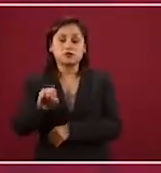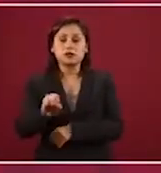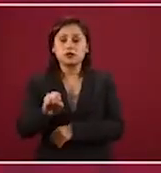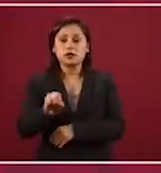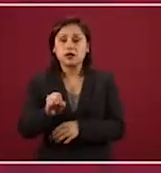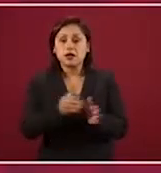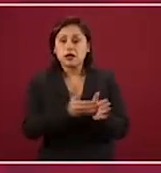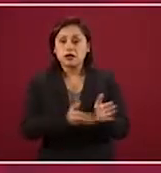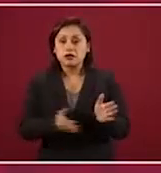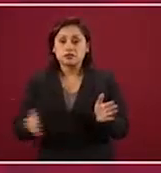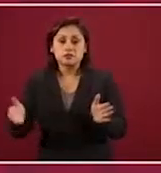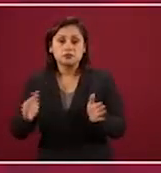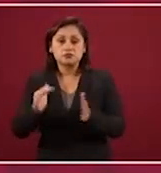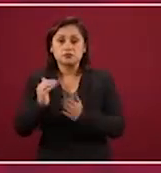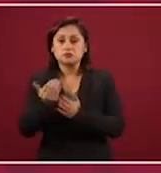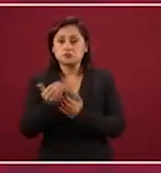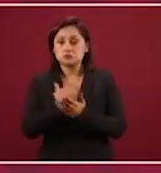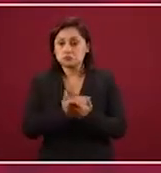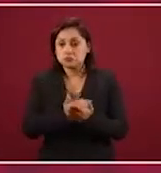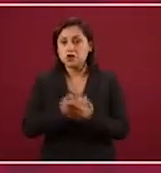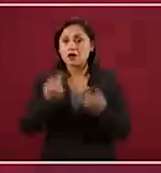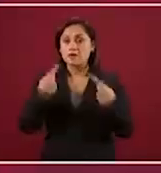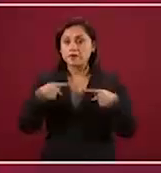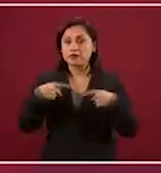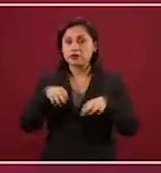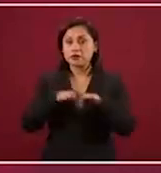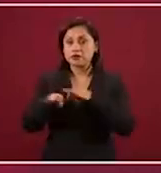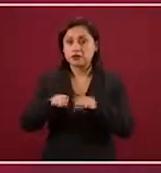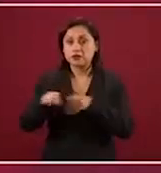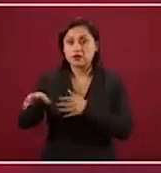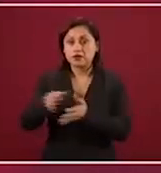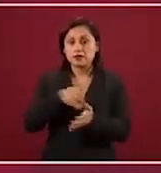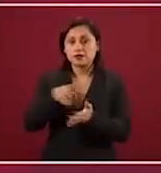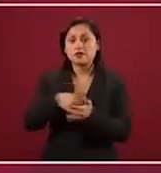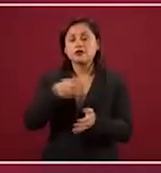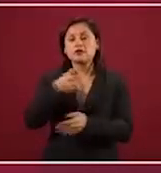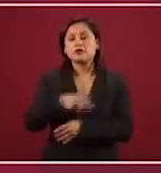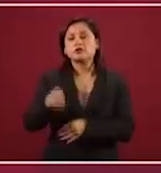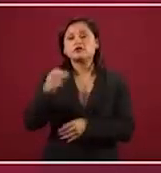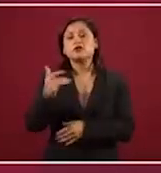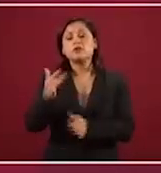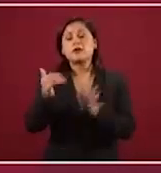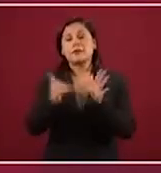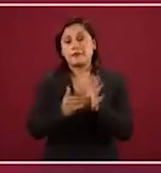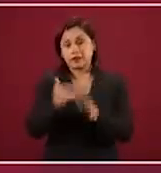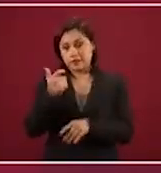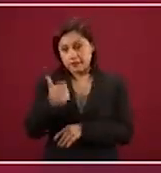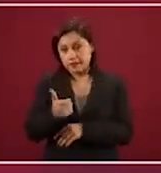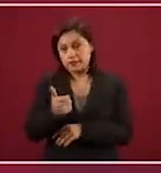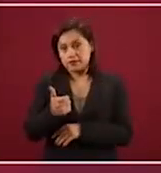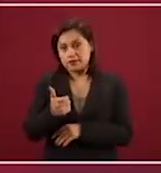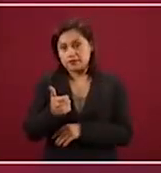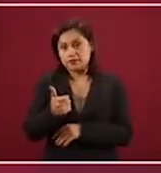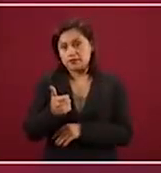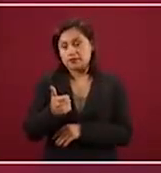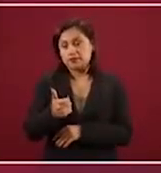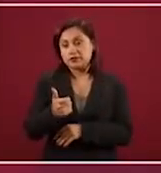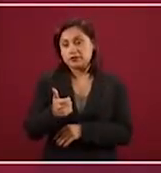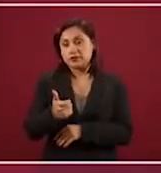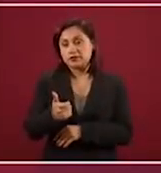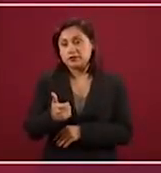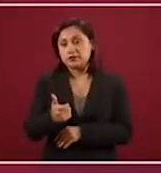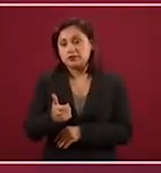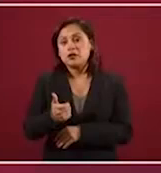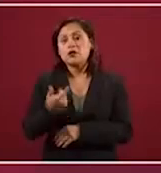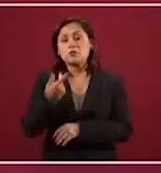promedio al saldo de los trabajadores de 250 mil pesos y además es la posibilidad de que puedan hacer un